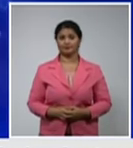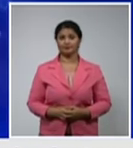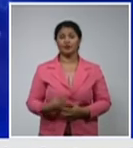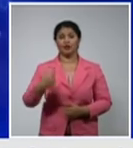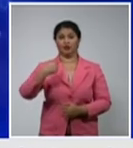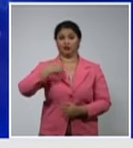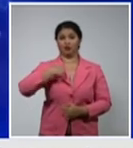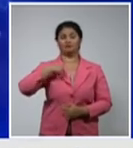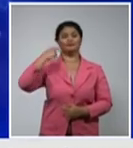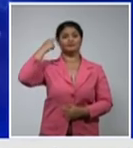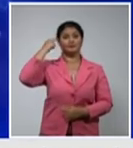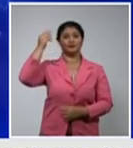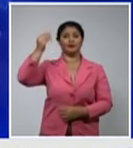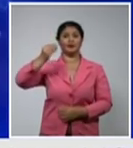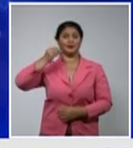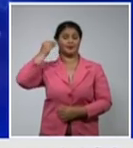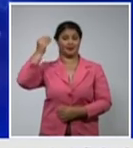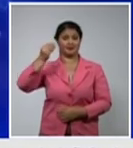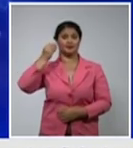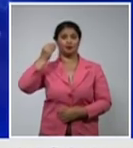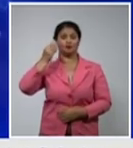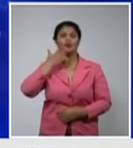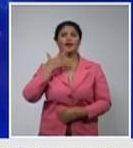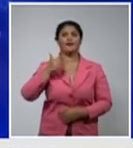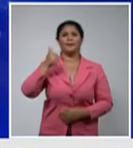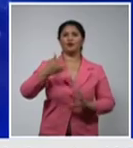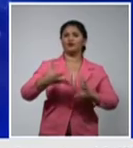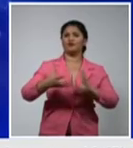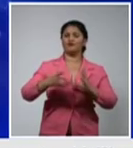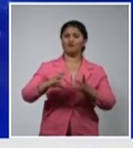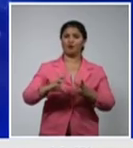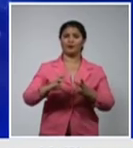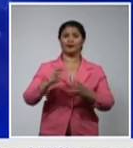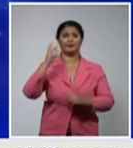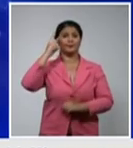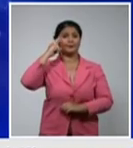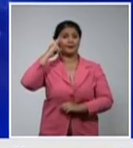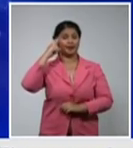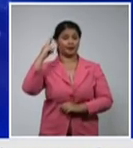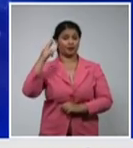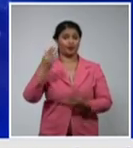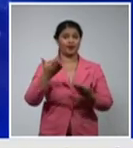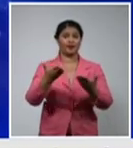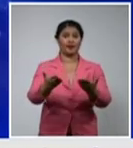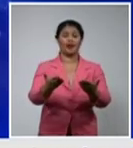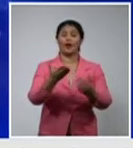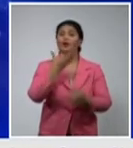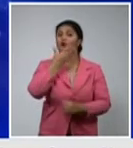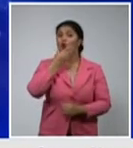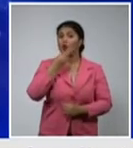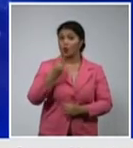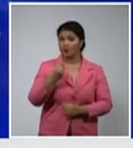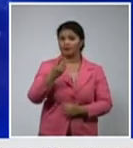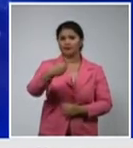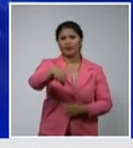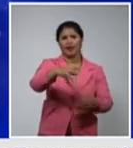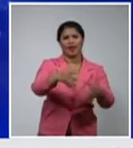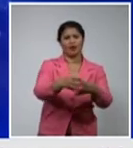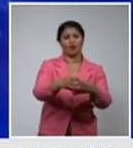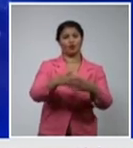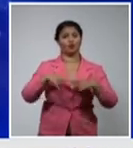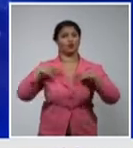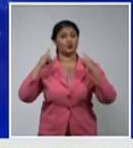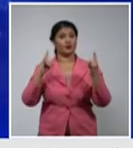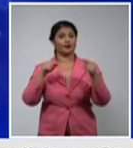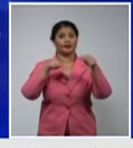estos jóvenes que entregaron su vida por poder tener hoy una patria como la nuestra es realmente el